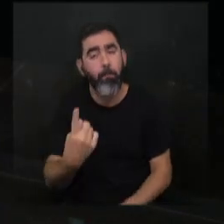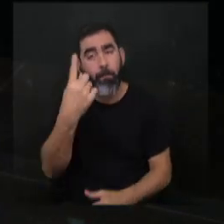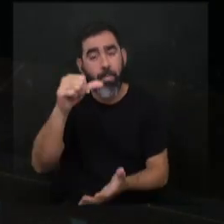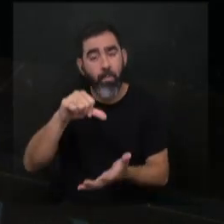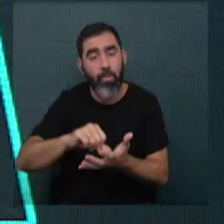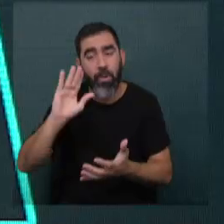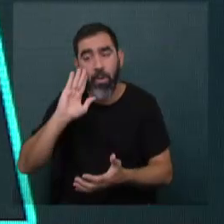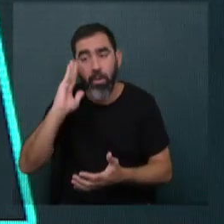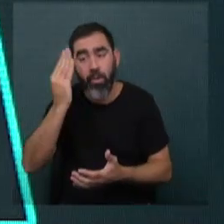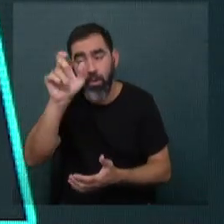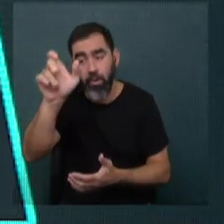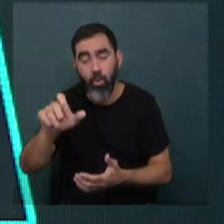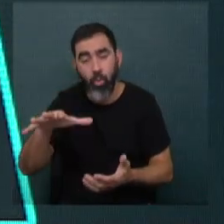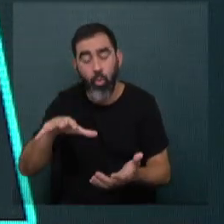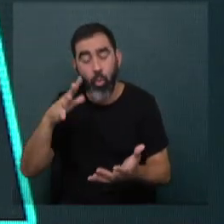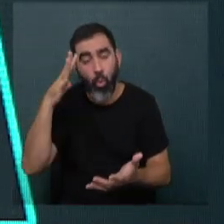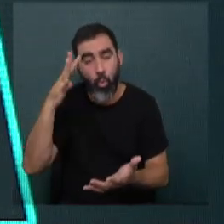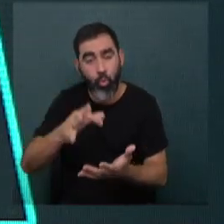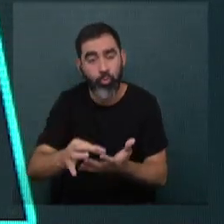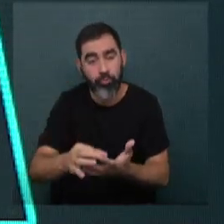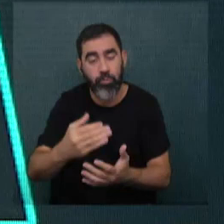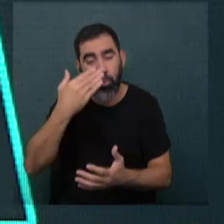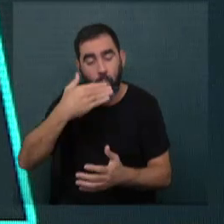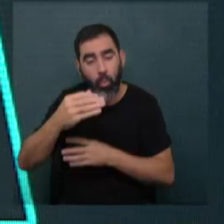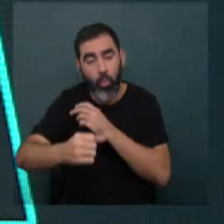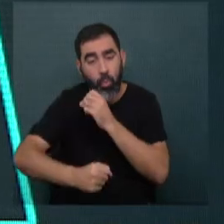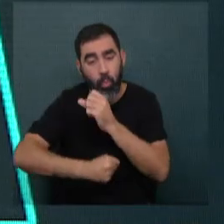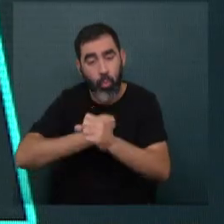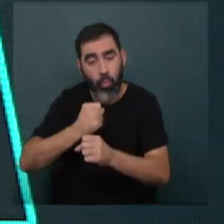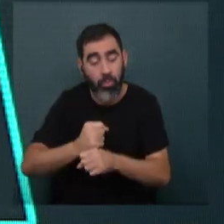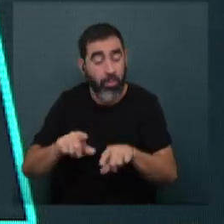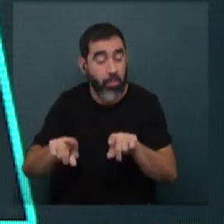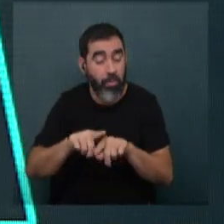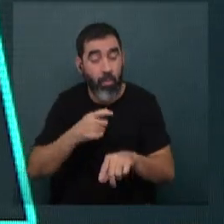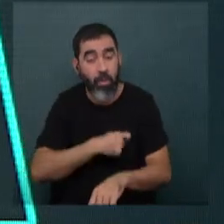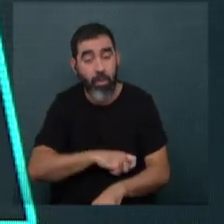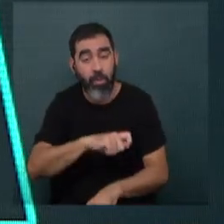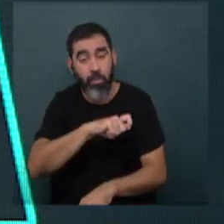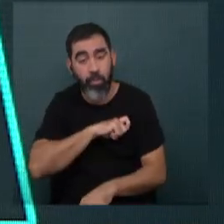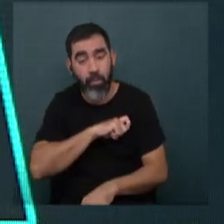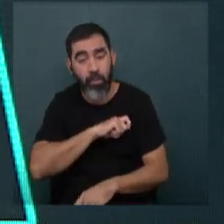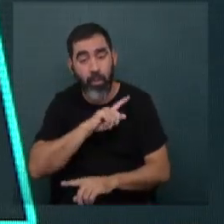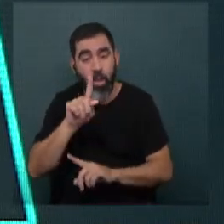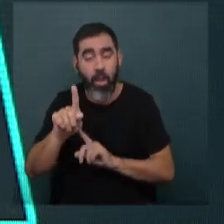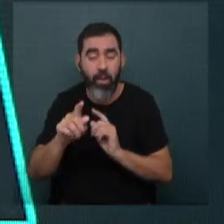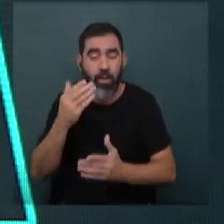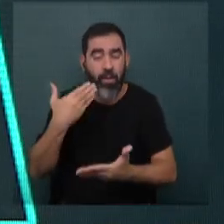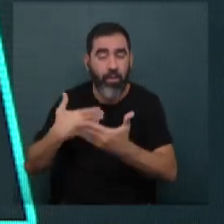que reconoció a la población saharaui, y en los últimos años, al igual que ha pasado con España, ha habido ciertos